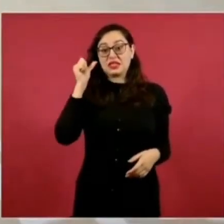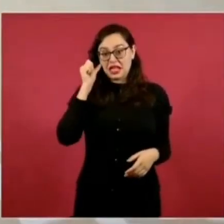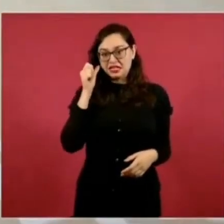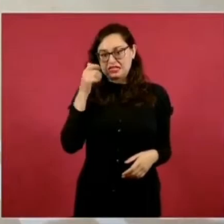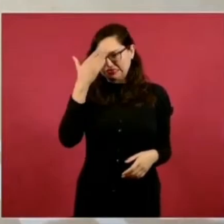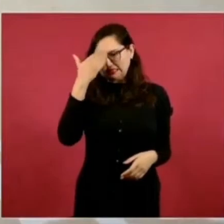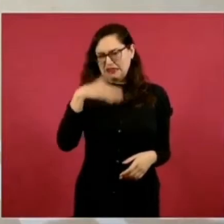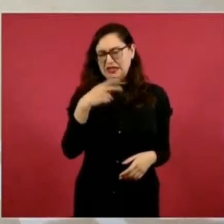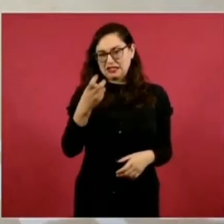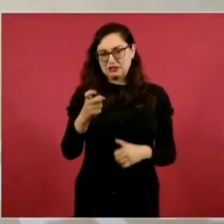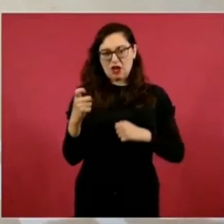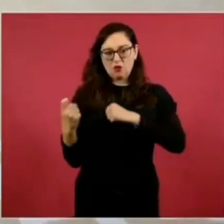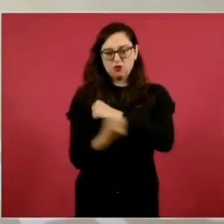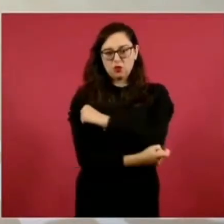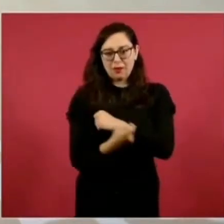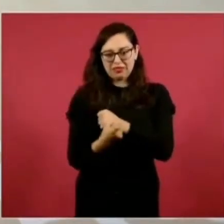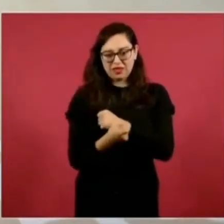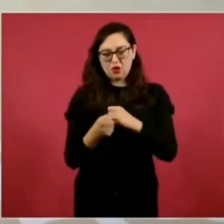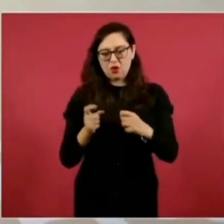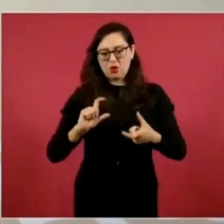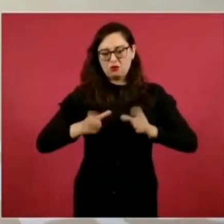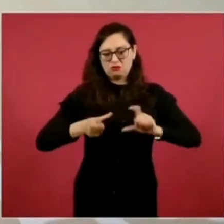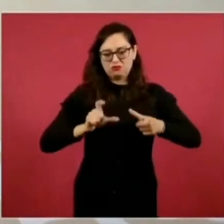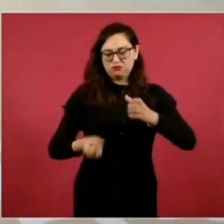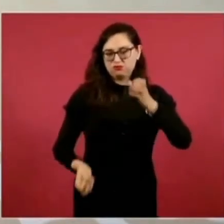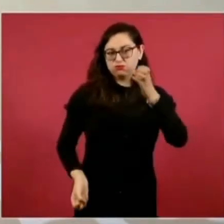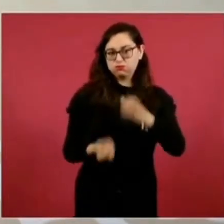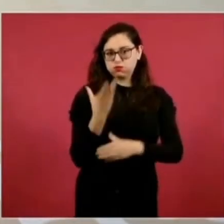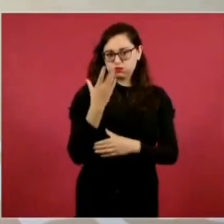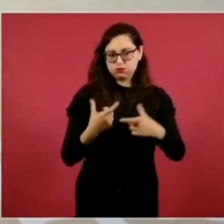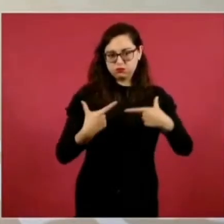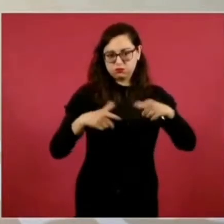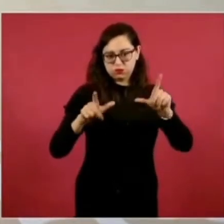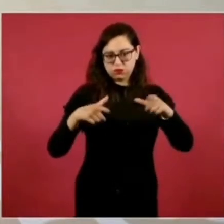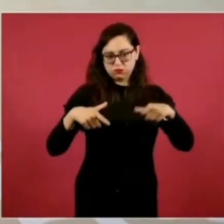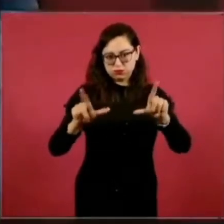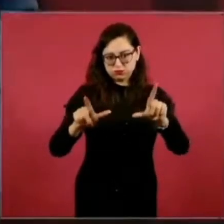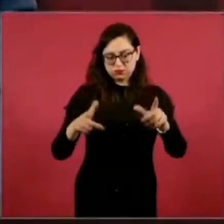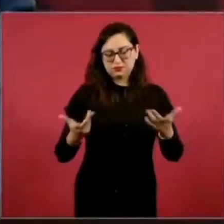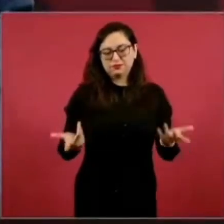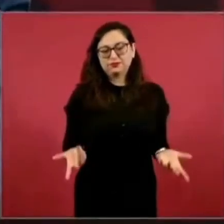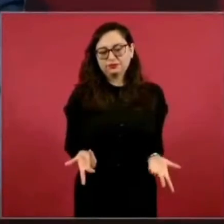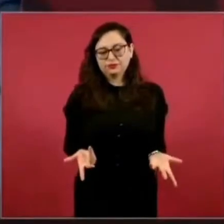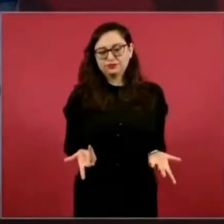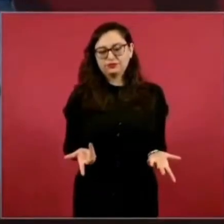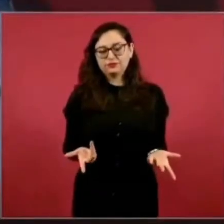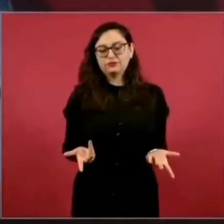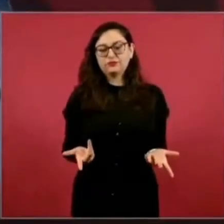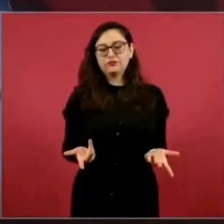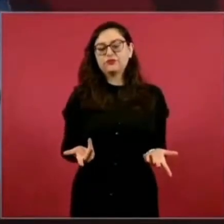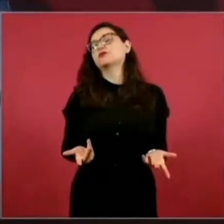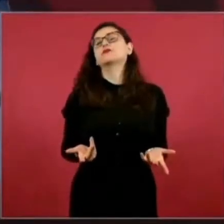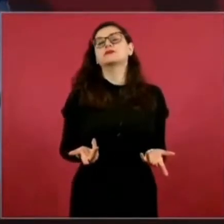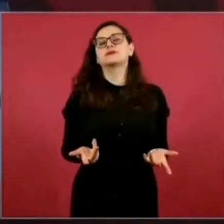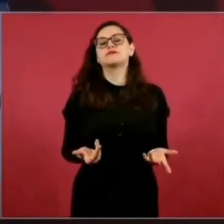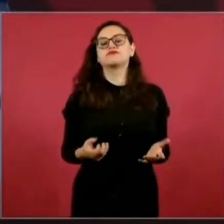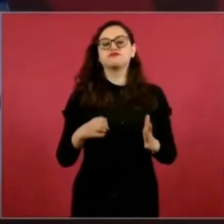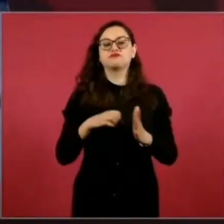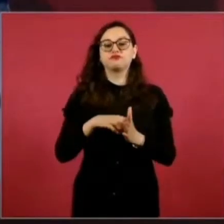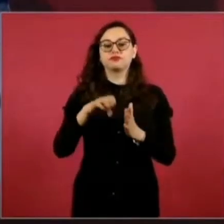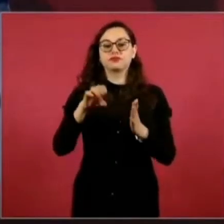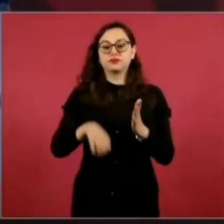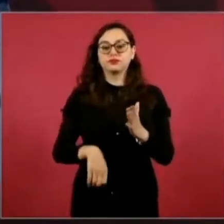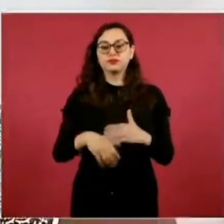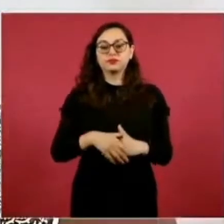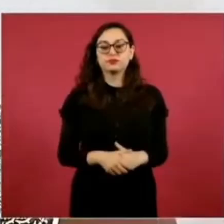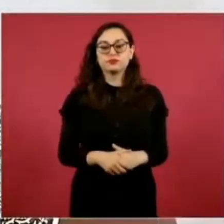algoritmos ustedes creen que el amblo este narco